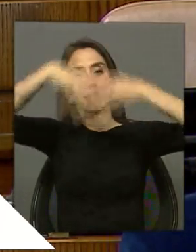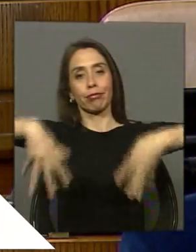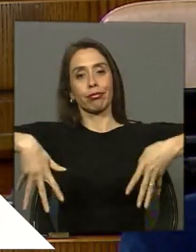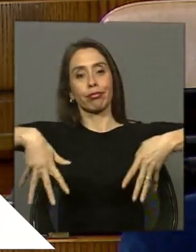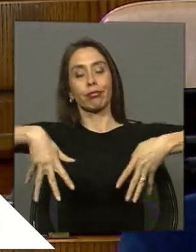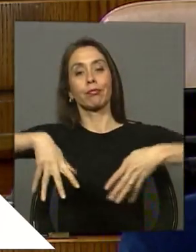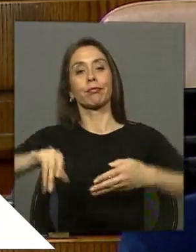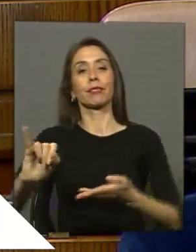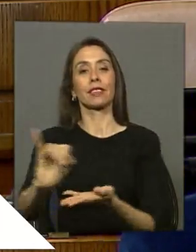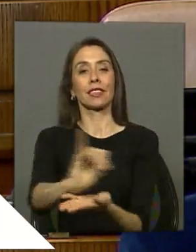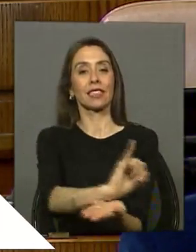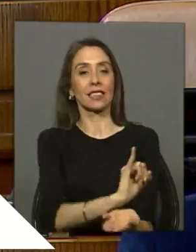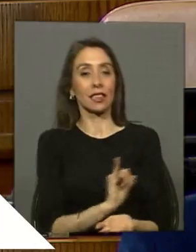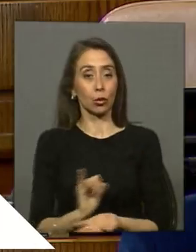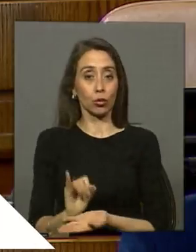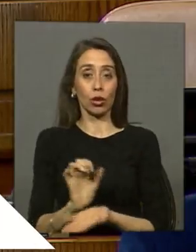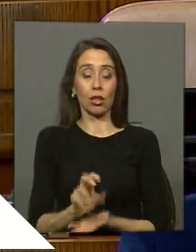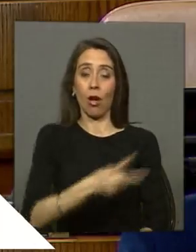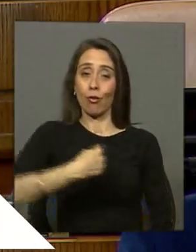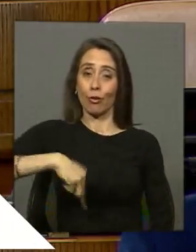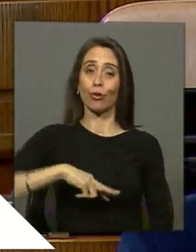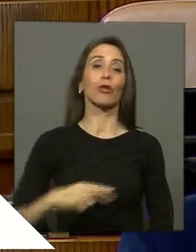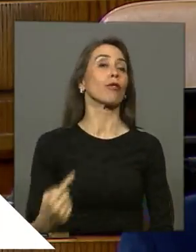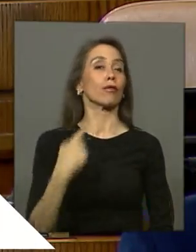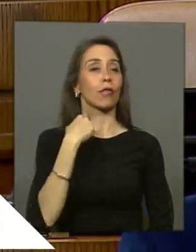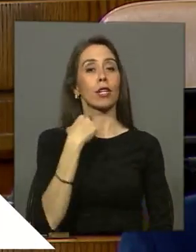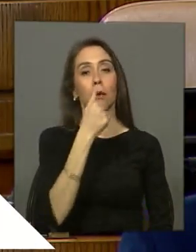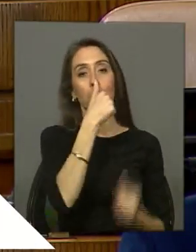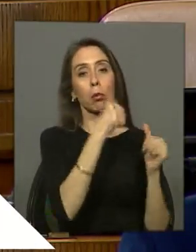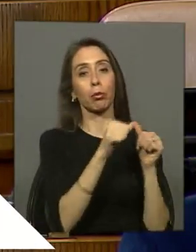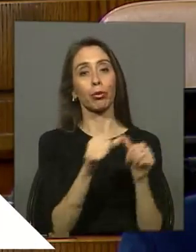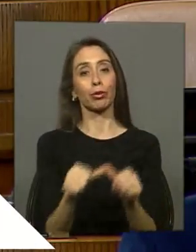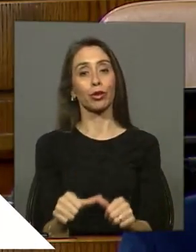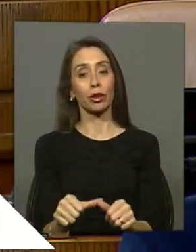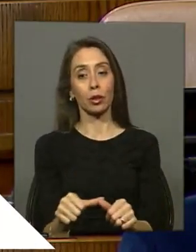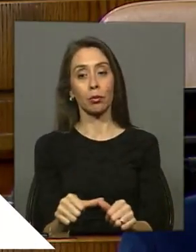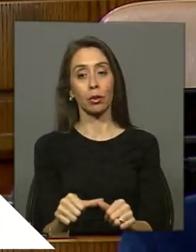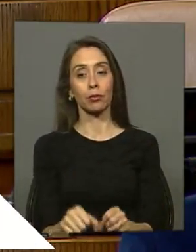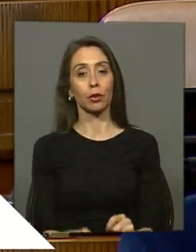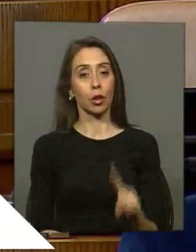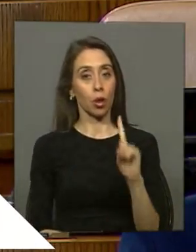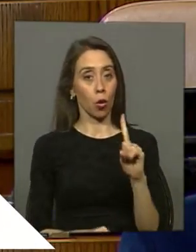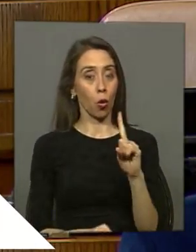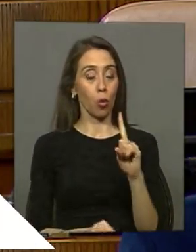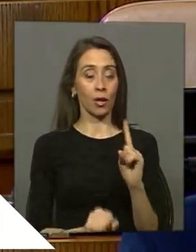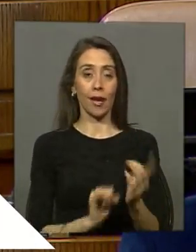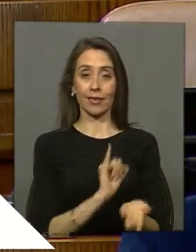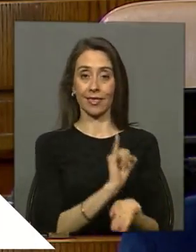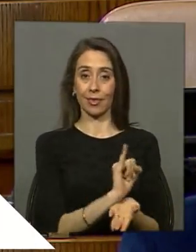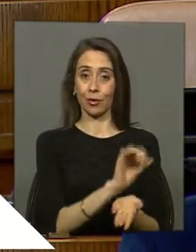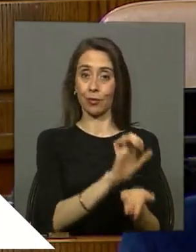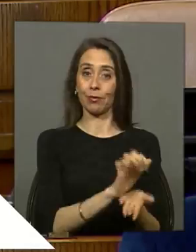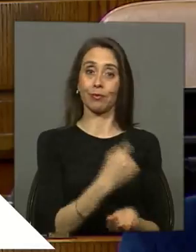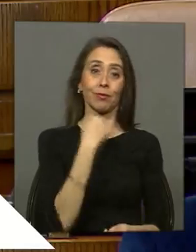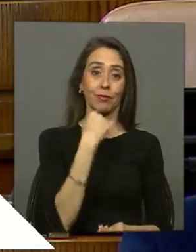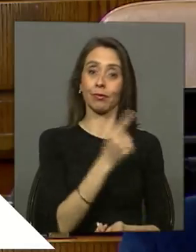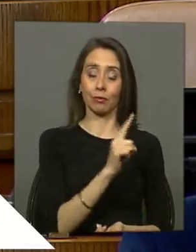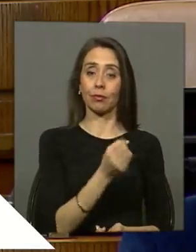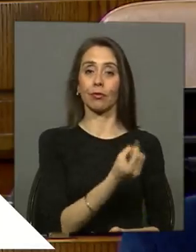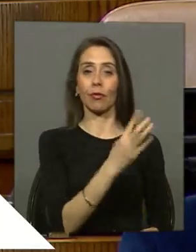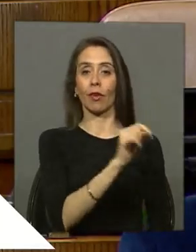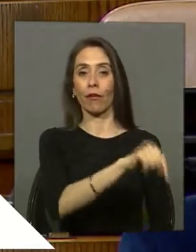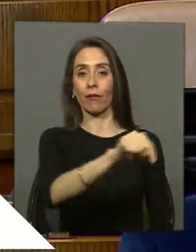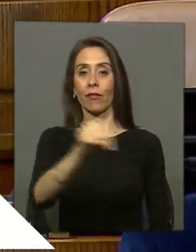estado fallamos y durante un largo tiempo y no fue solamente una institución del estado presidente la que falló fueron